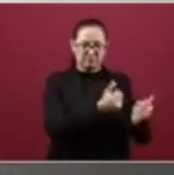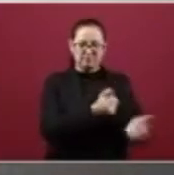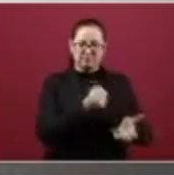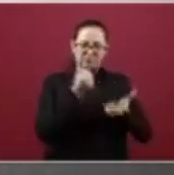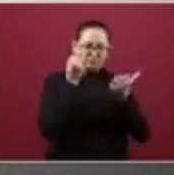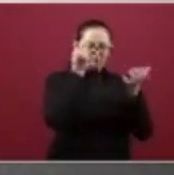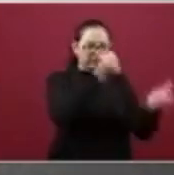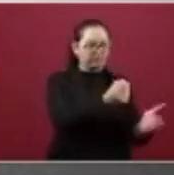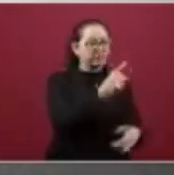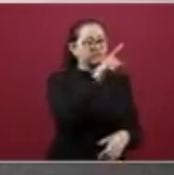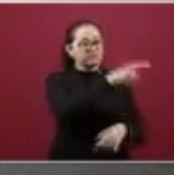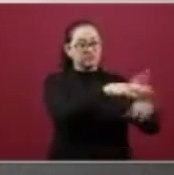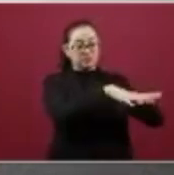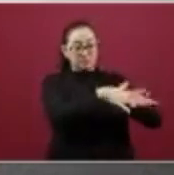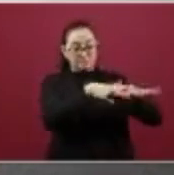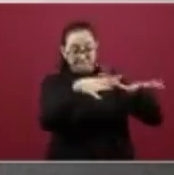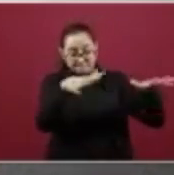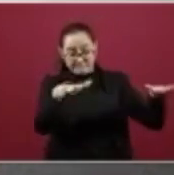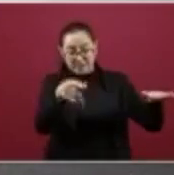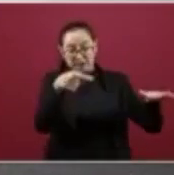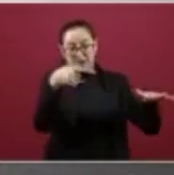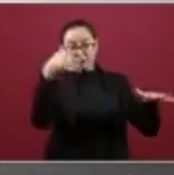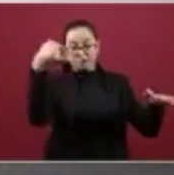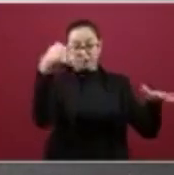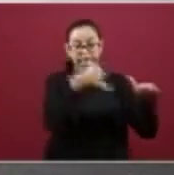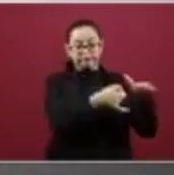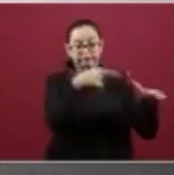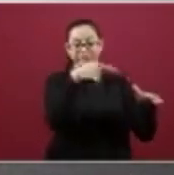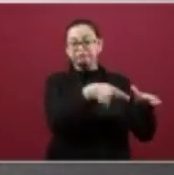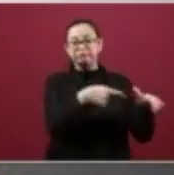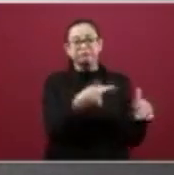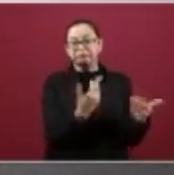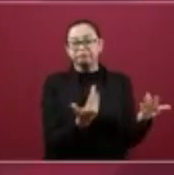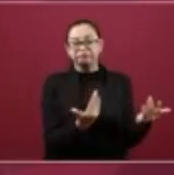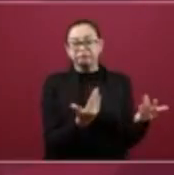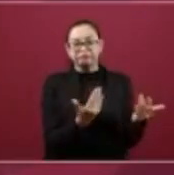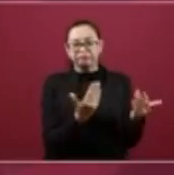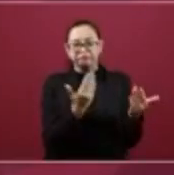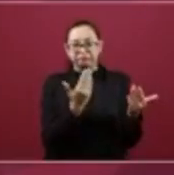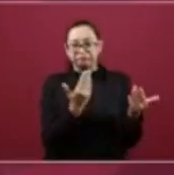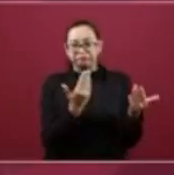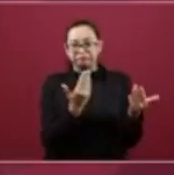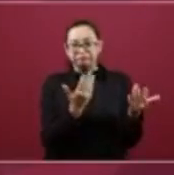en aguas profundas, en donde no